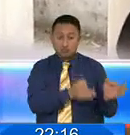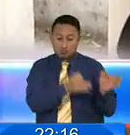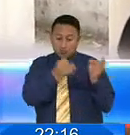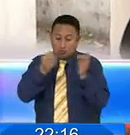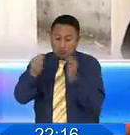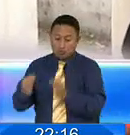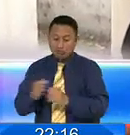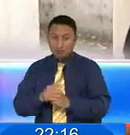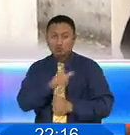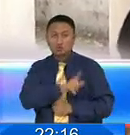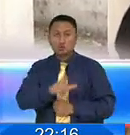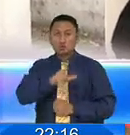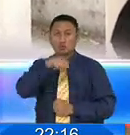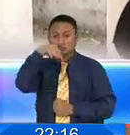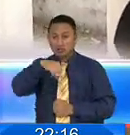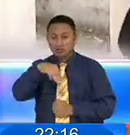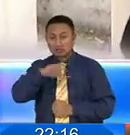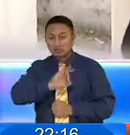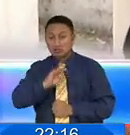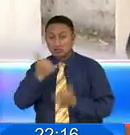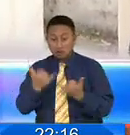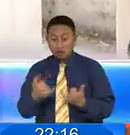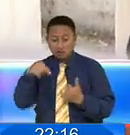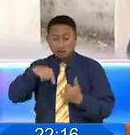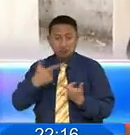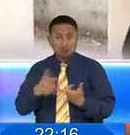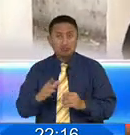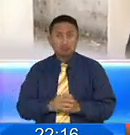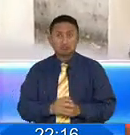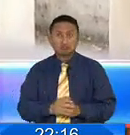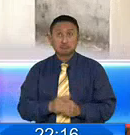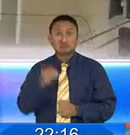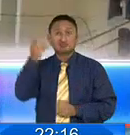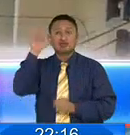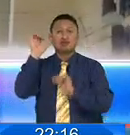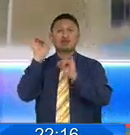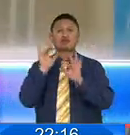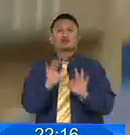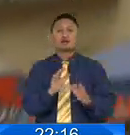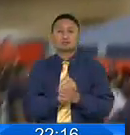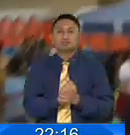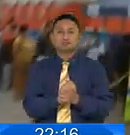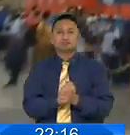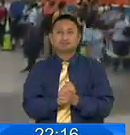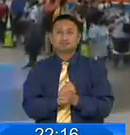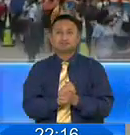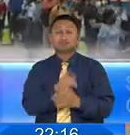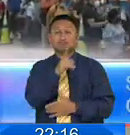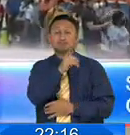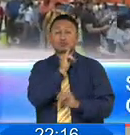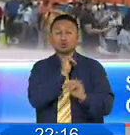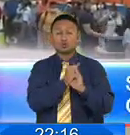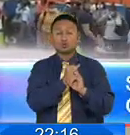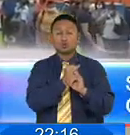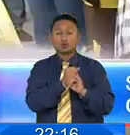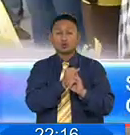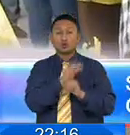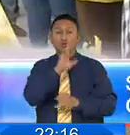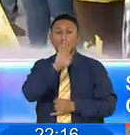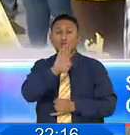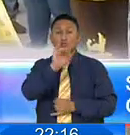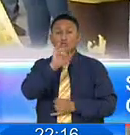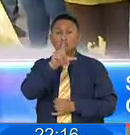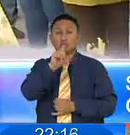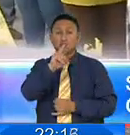tampoco. Ayer no intentamos, hoy estamos bendecidos. El Instituto Bolivariano es uno de los 4 centros que está a cargo